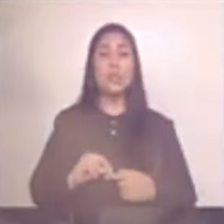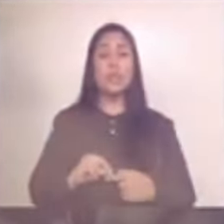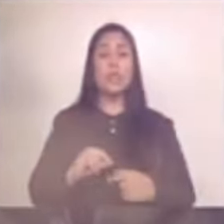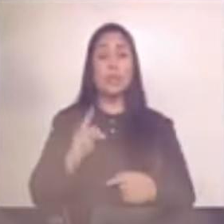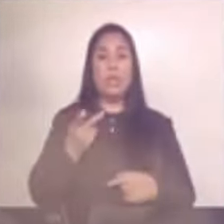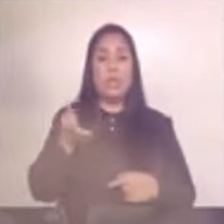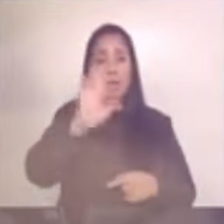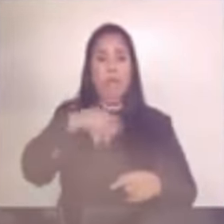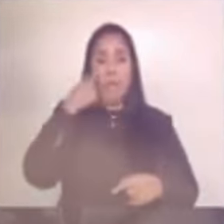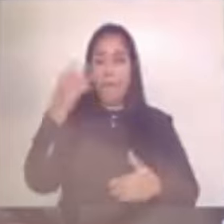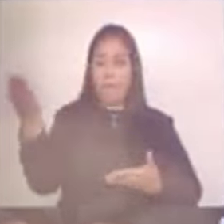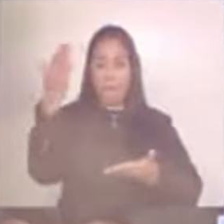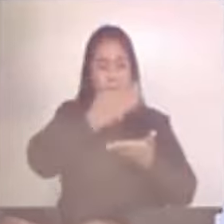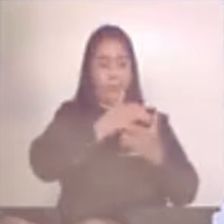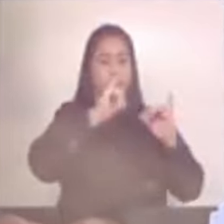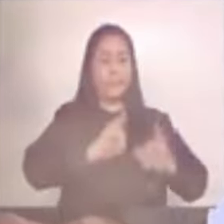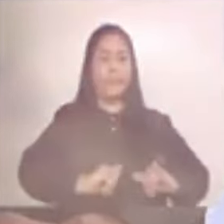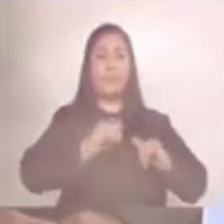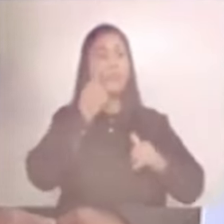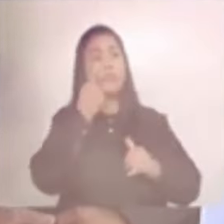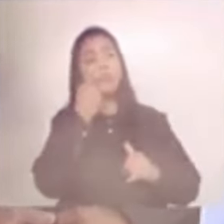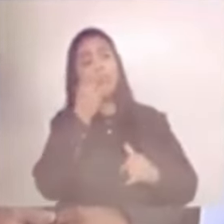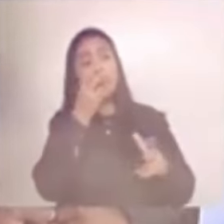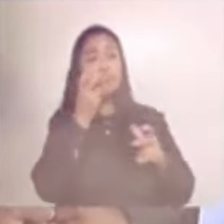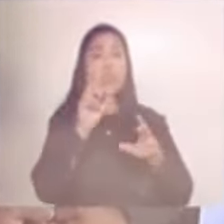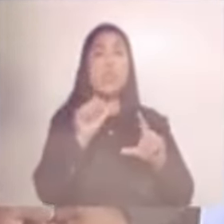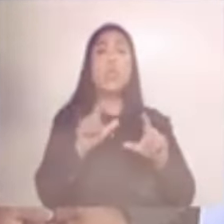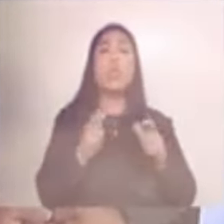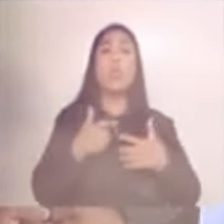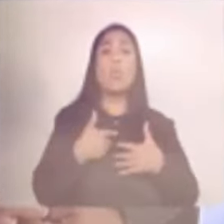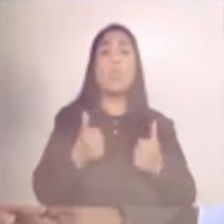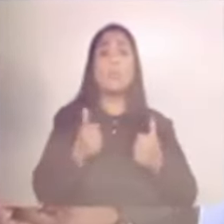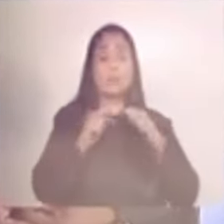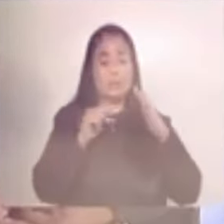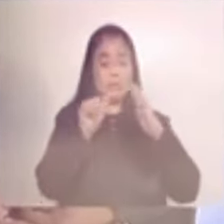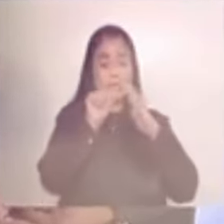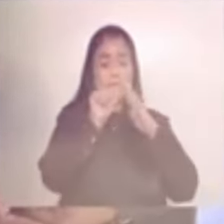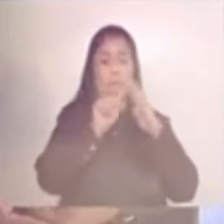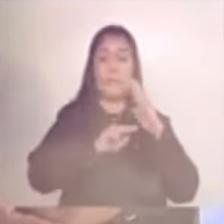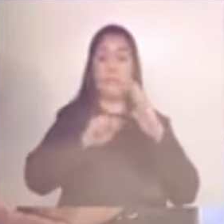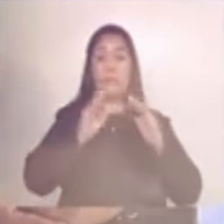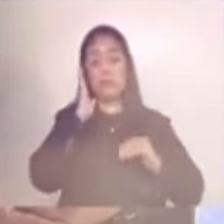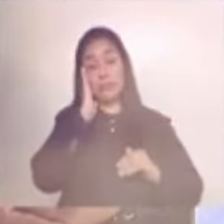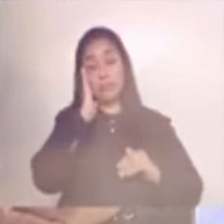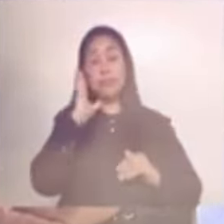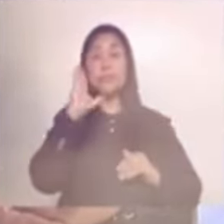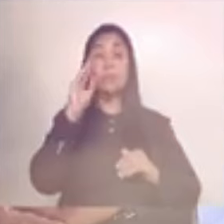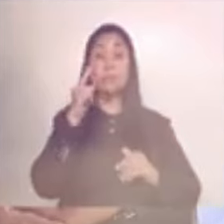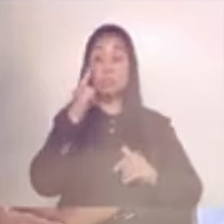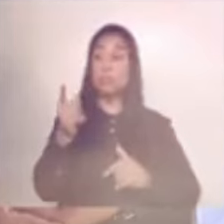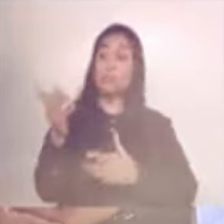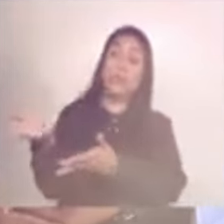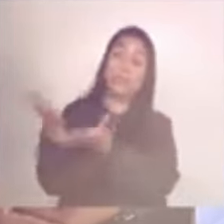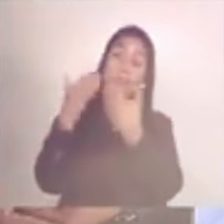Después hemos venido a ver cómo está el albergue, porque lo que se ha logrado es evacuar